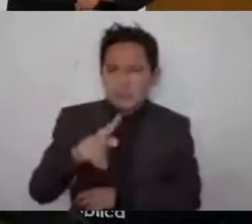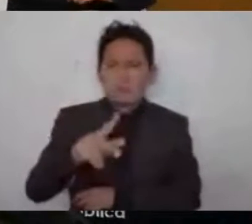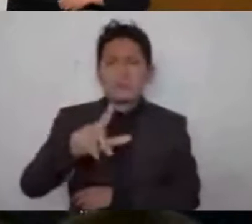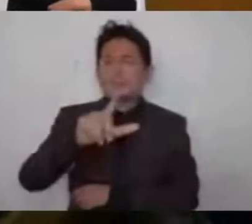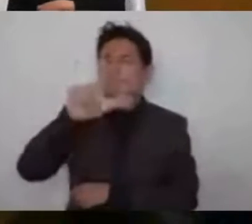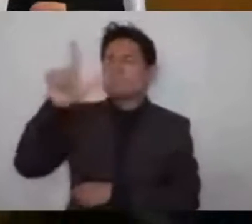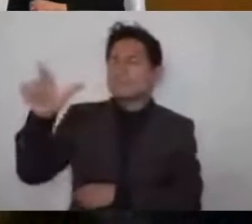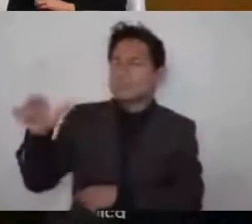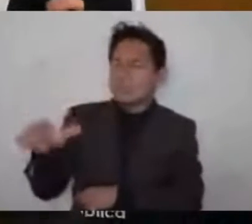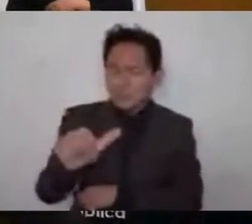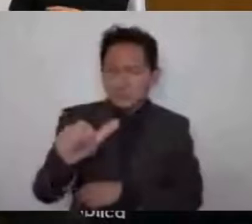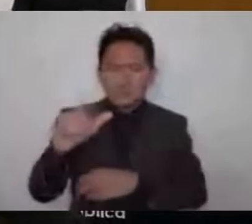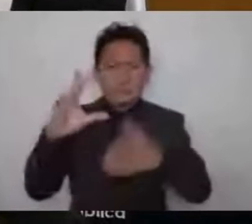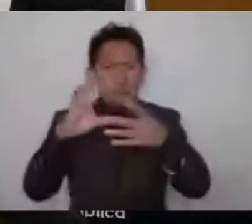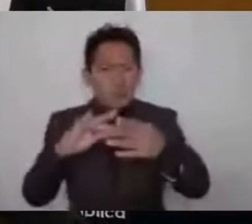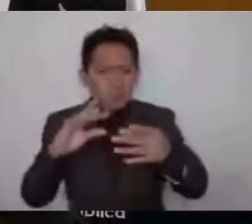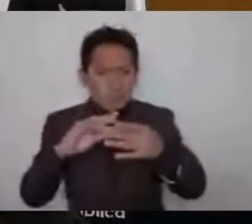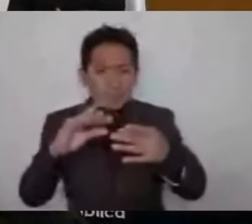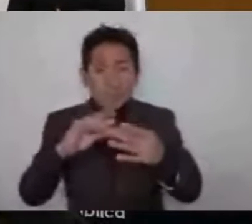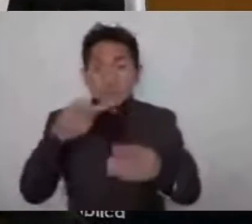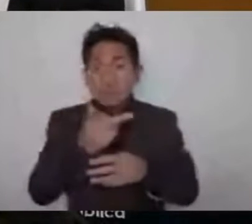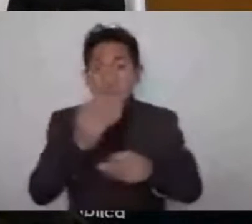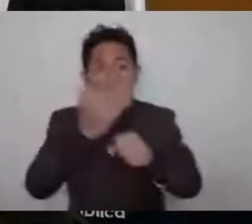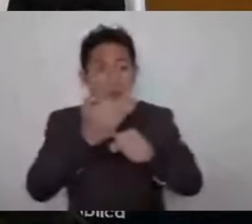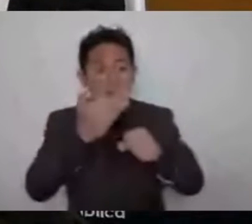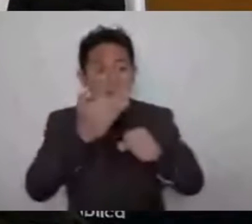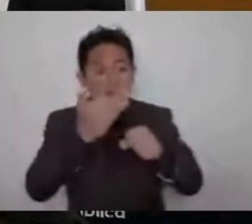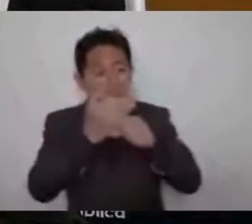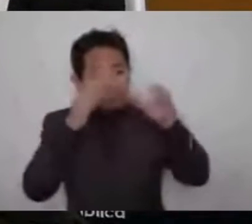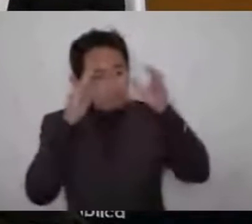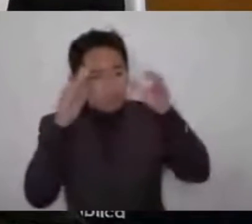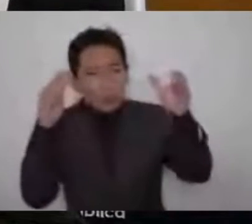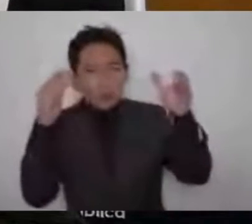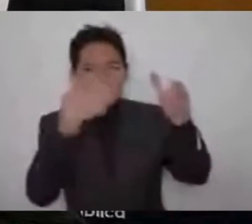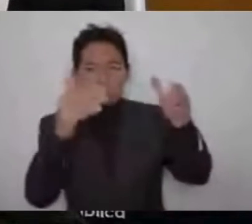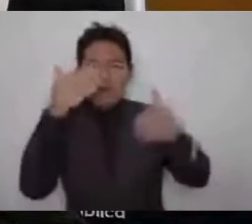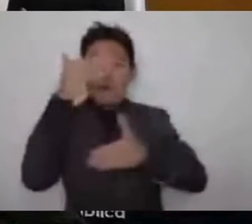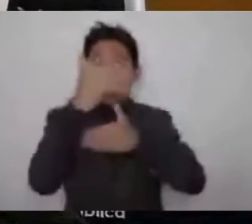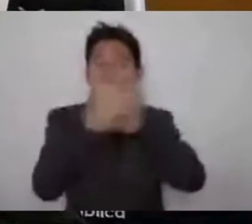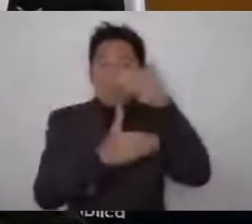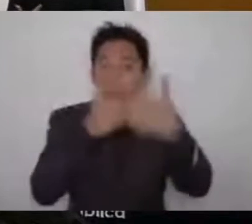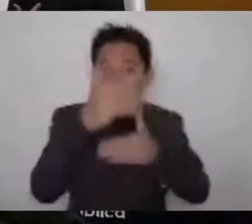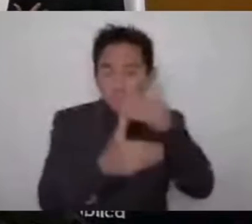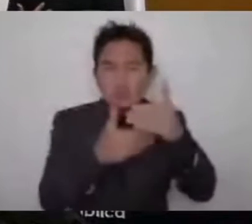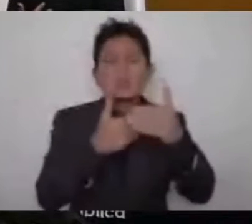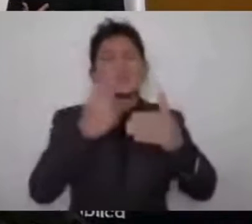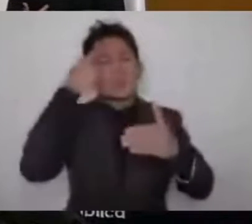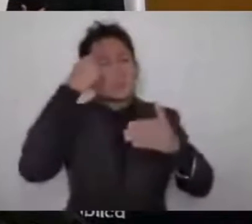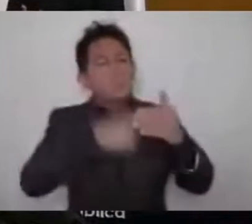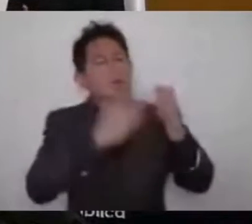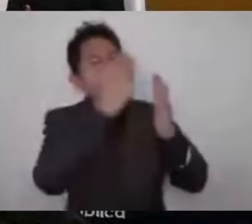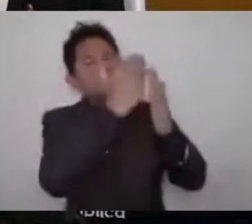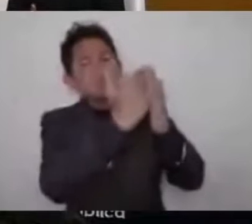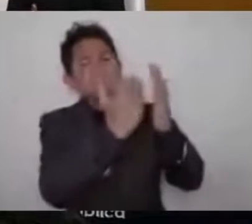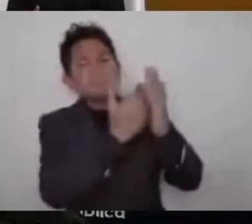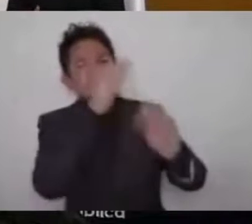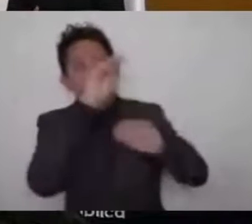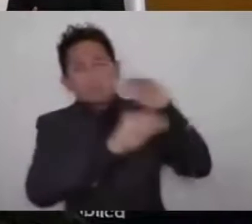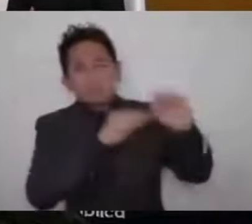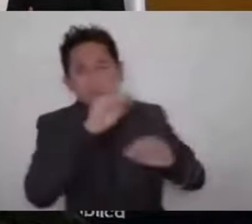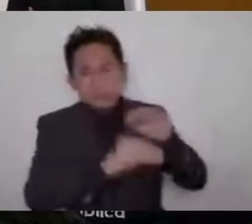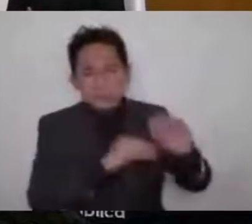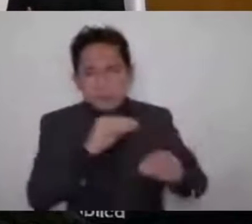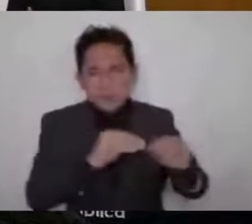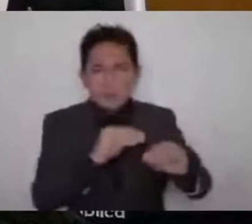conocimiento científico en el cual eh repito participaron muchos asistentes de investigación de esa dirección y la redacción estuvo a cargo Alejandro